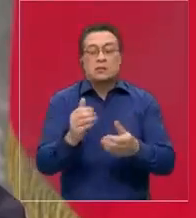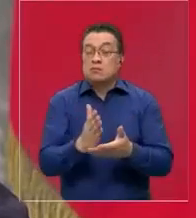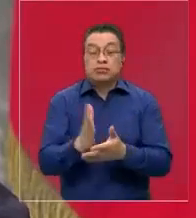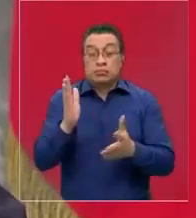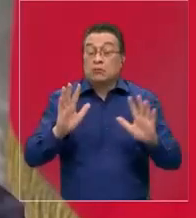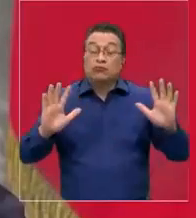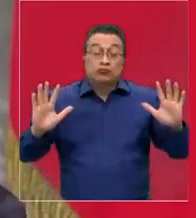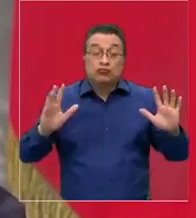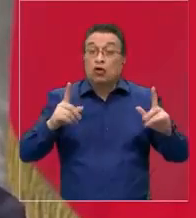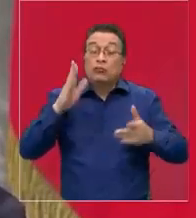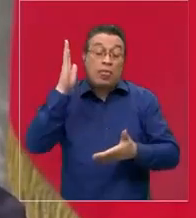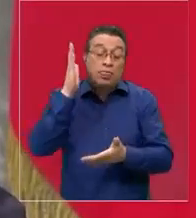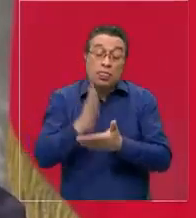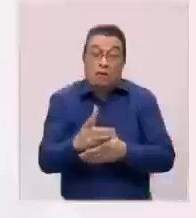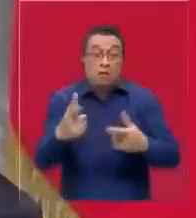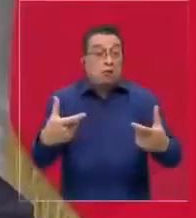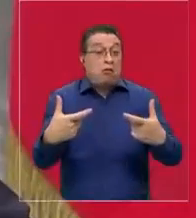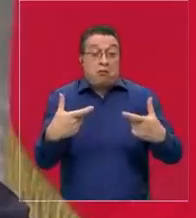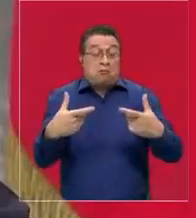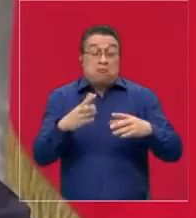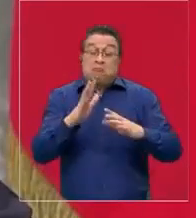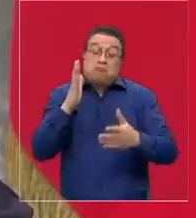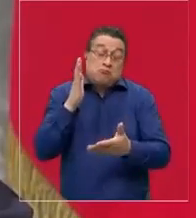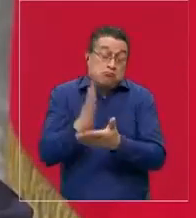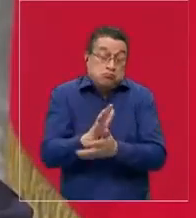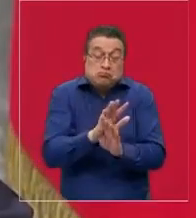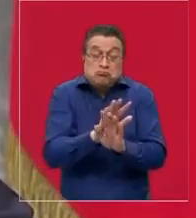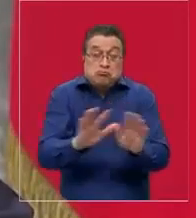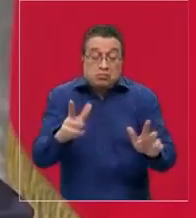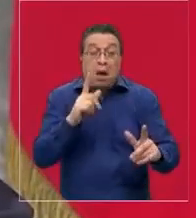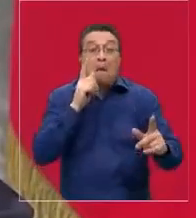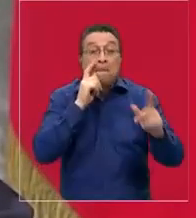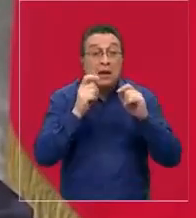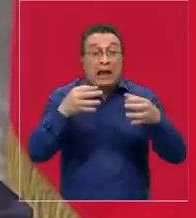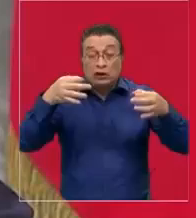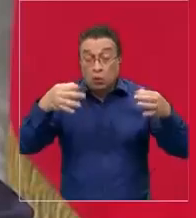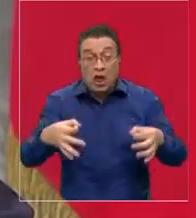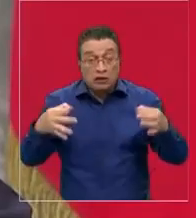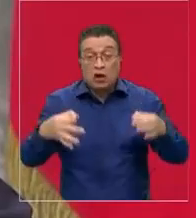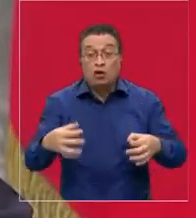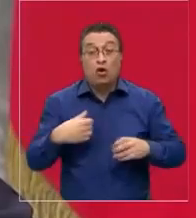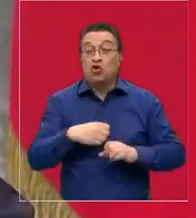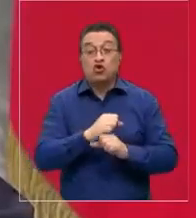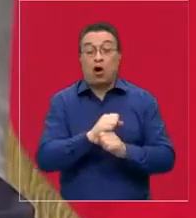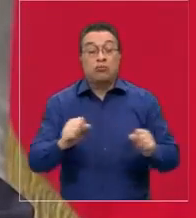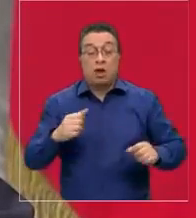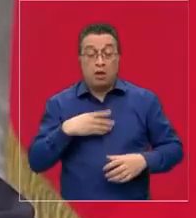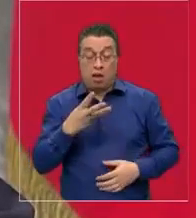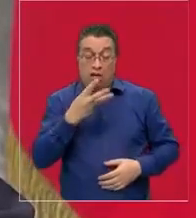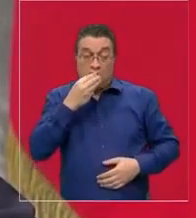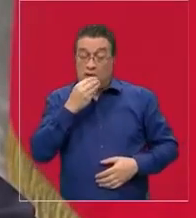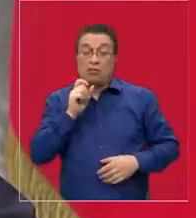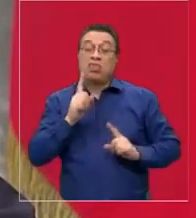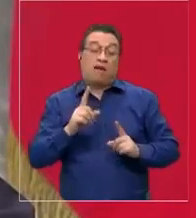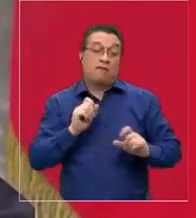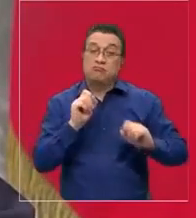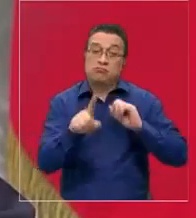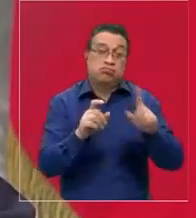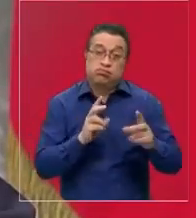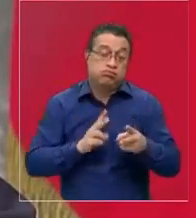nos dejaron otra opción. Han creado tales riesgos de seguridad que no podríamos reaccionar de otra